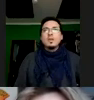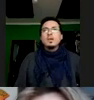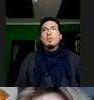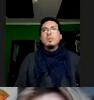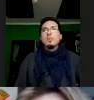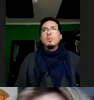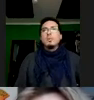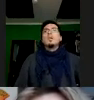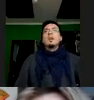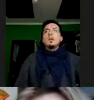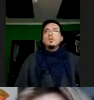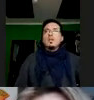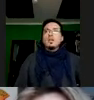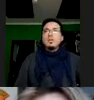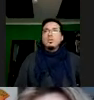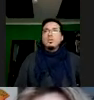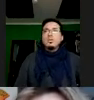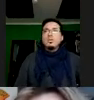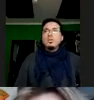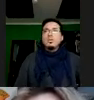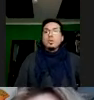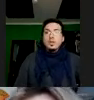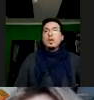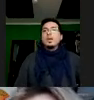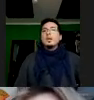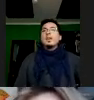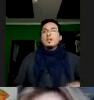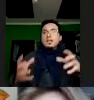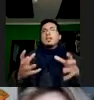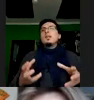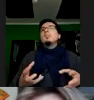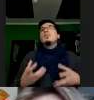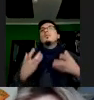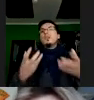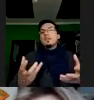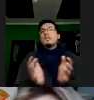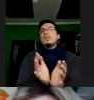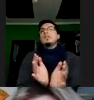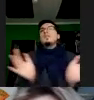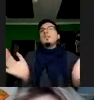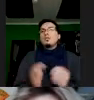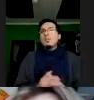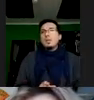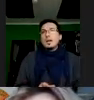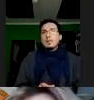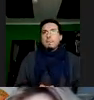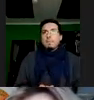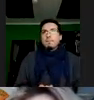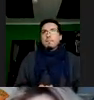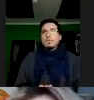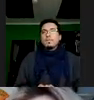ve en el ejemplo anterior. Aquí ustedes están viendo una imagen en 2D que intenta darle profundidad a través de esta vista